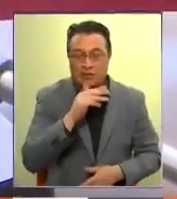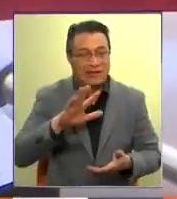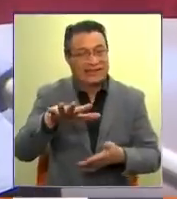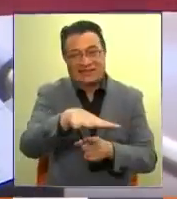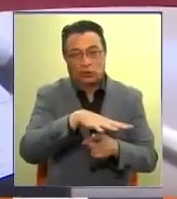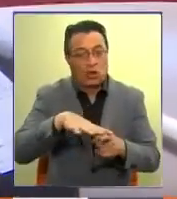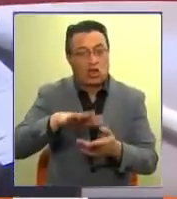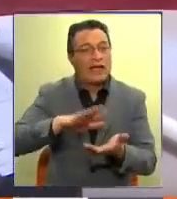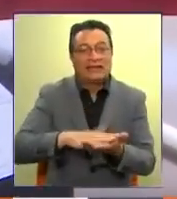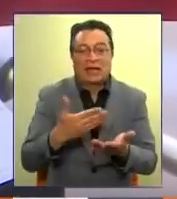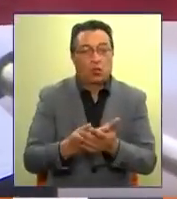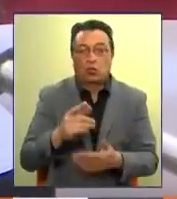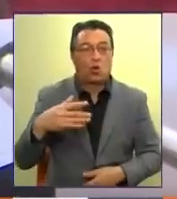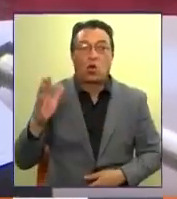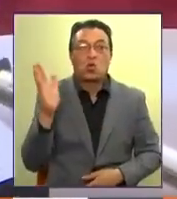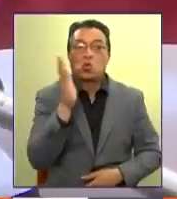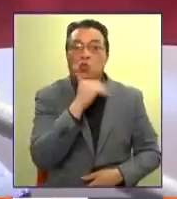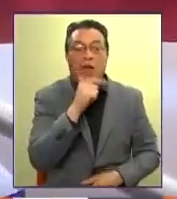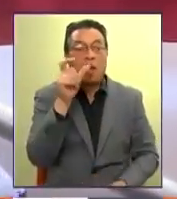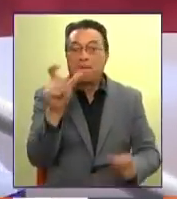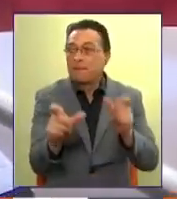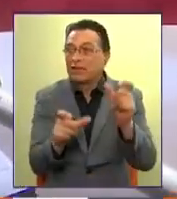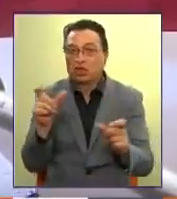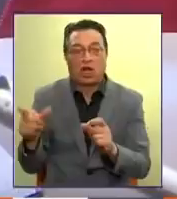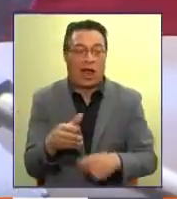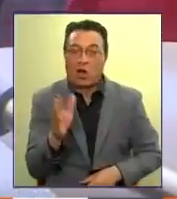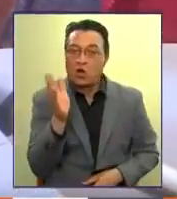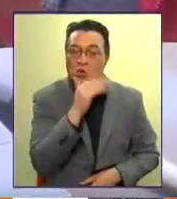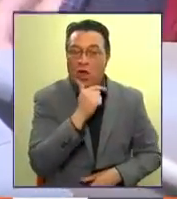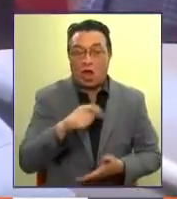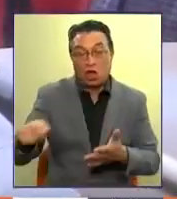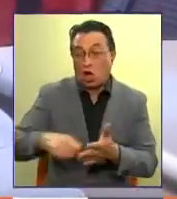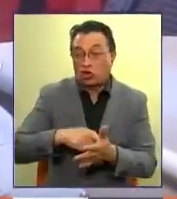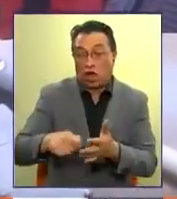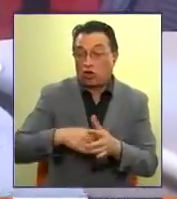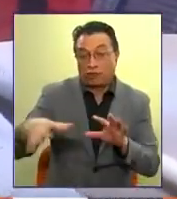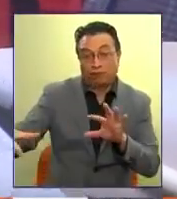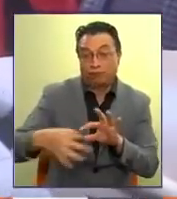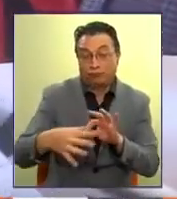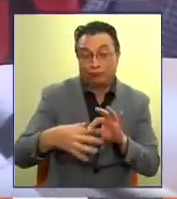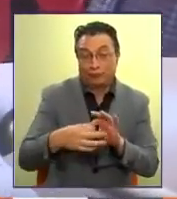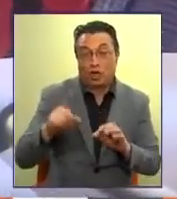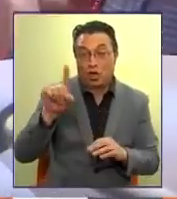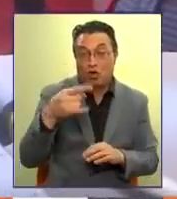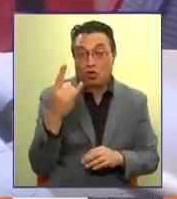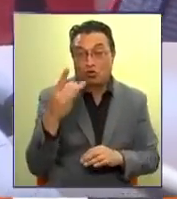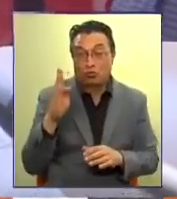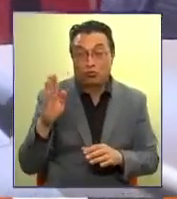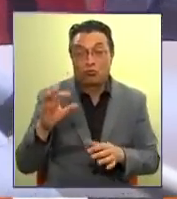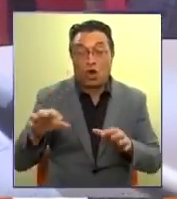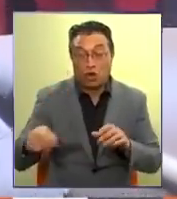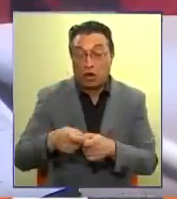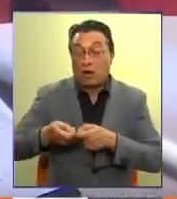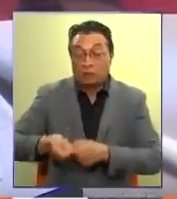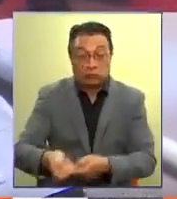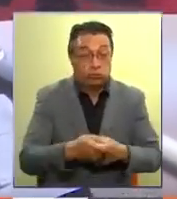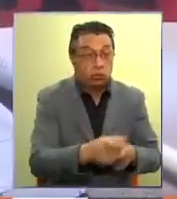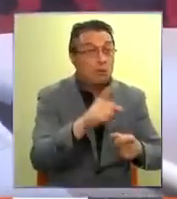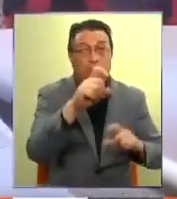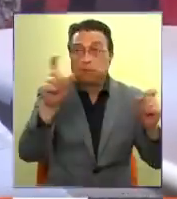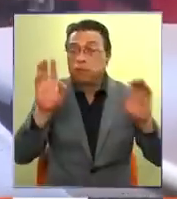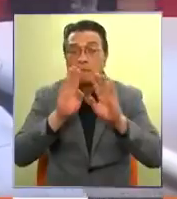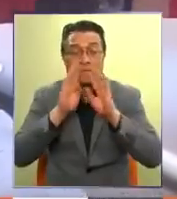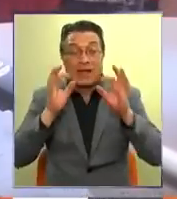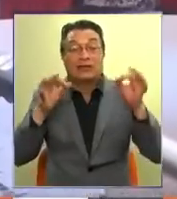sanitarias, porque no tenemos personal subcontratado de aseo que se encargue de realizar las sanitizaciones que